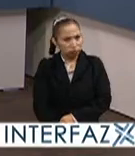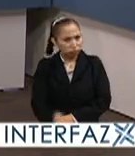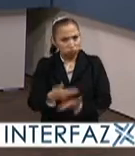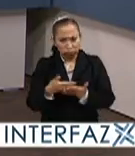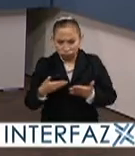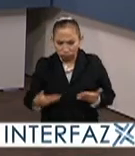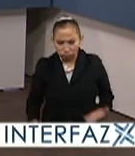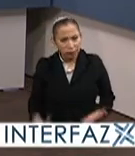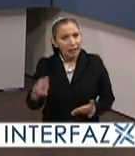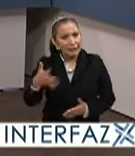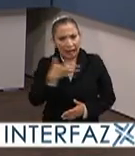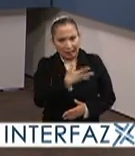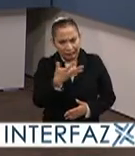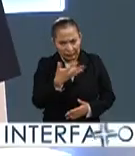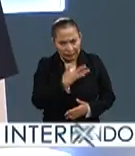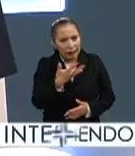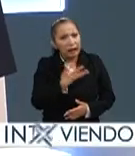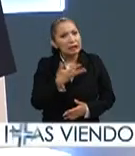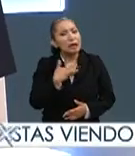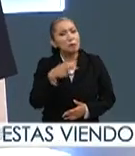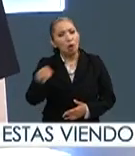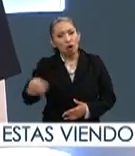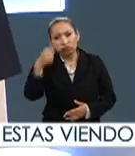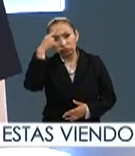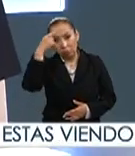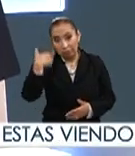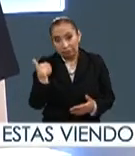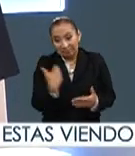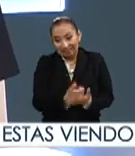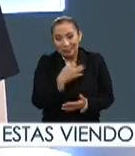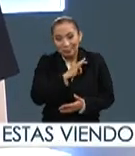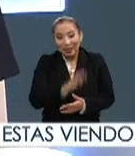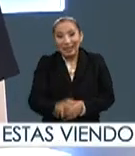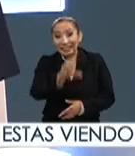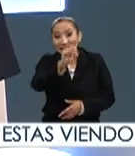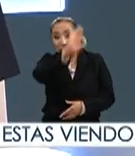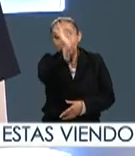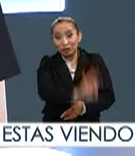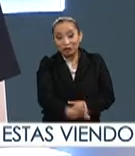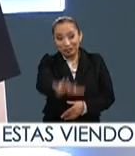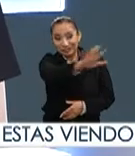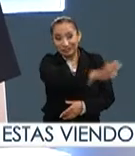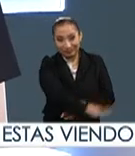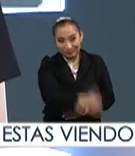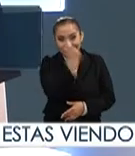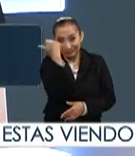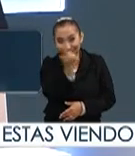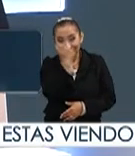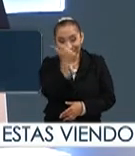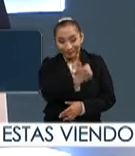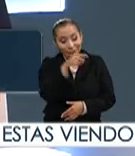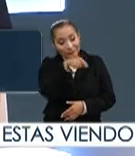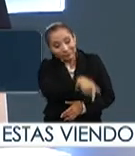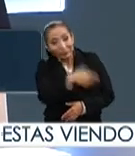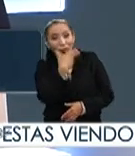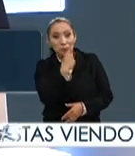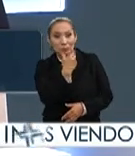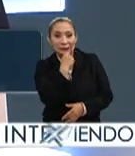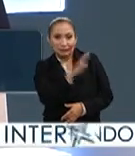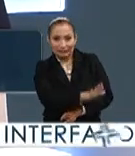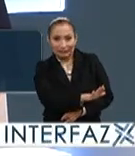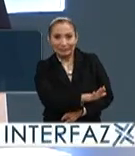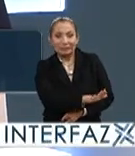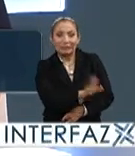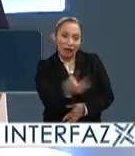hoy ya tenemos la ventaja de que ya más del 30% de nuestros alumnos son